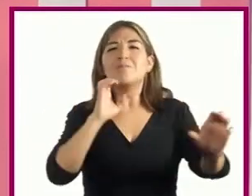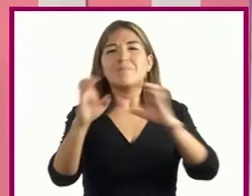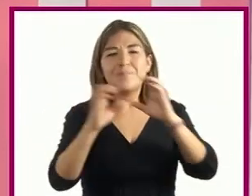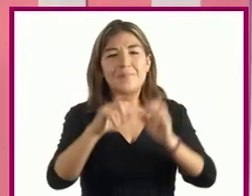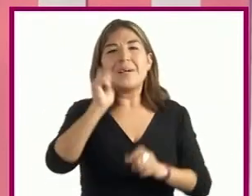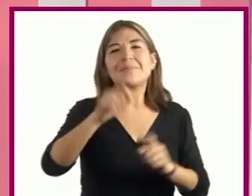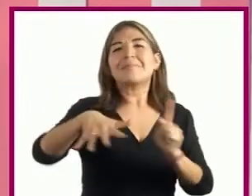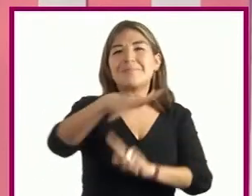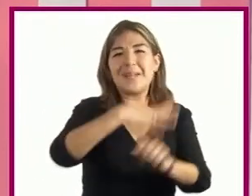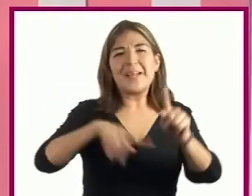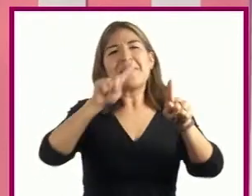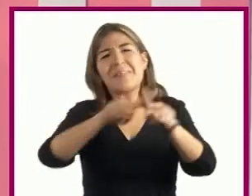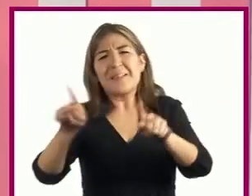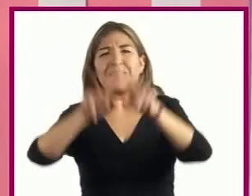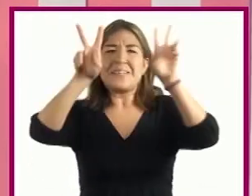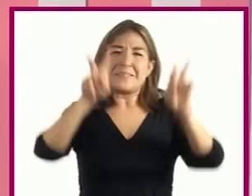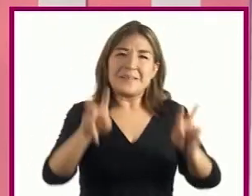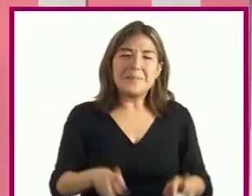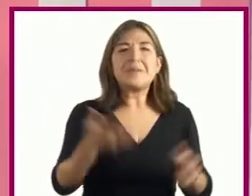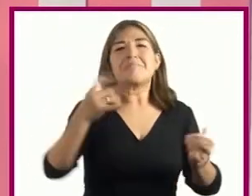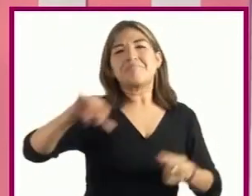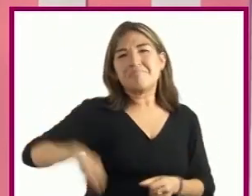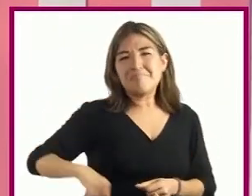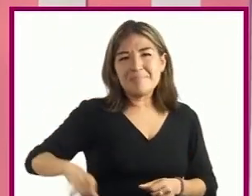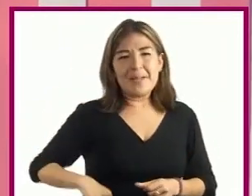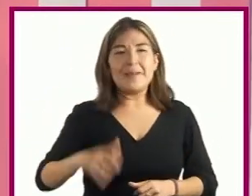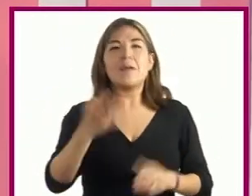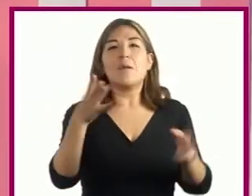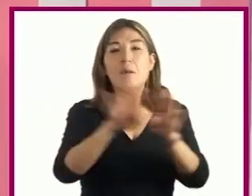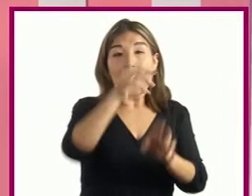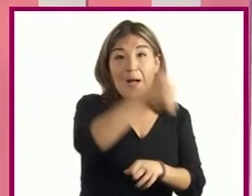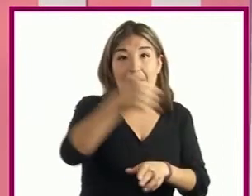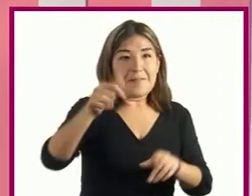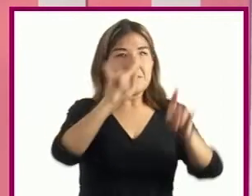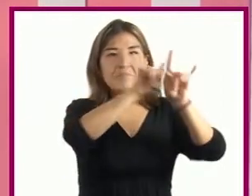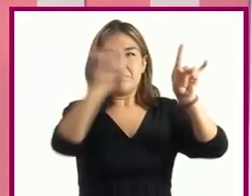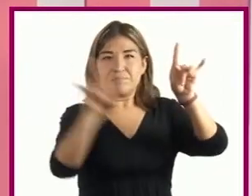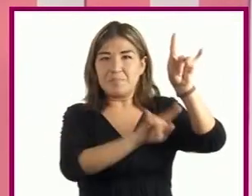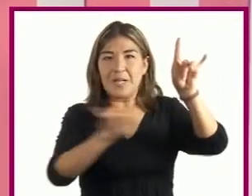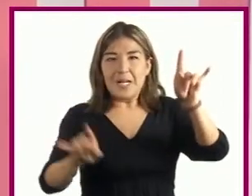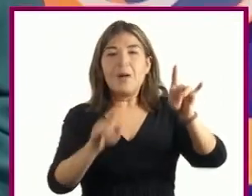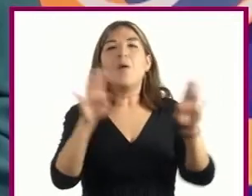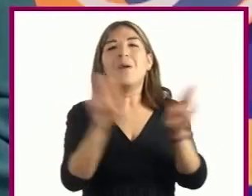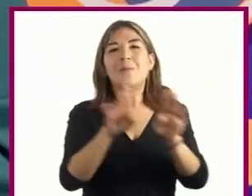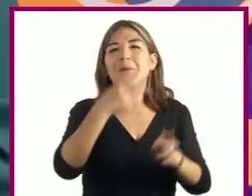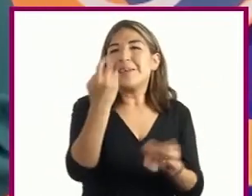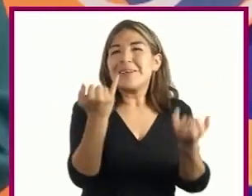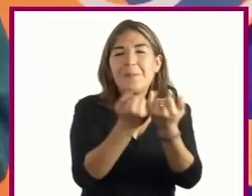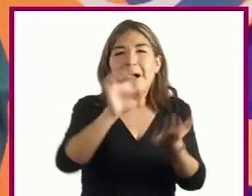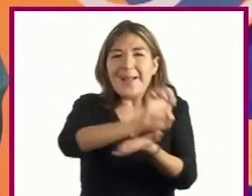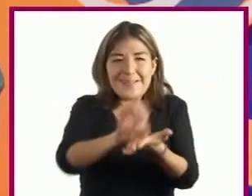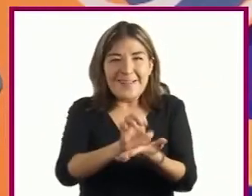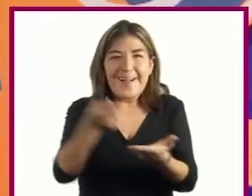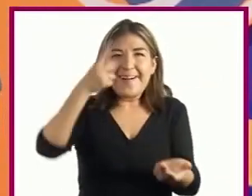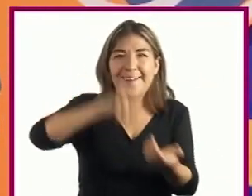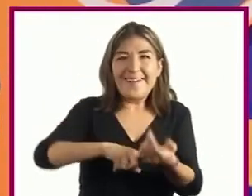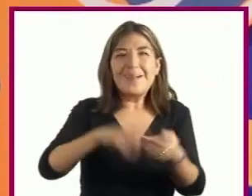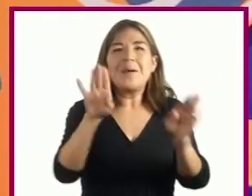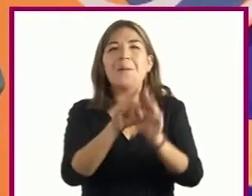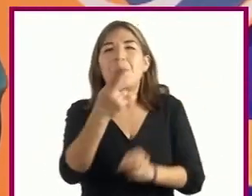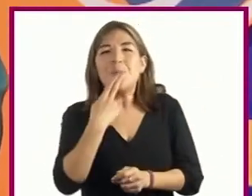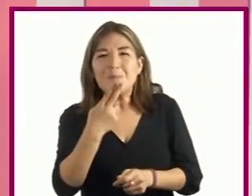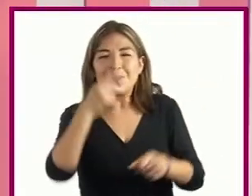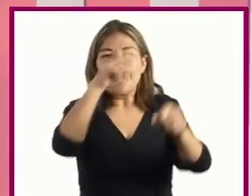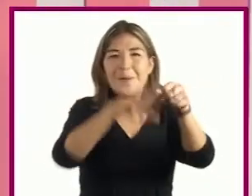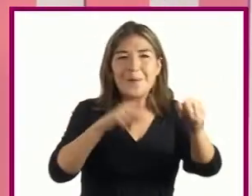aspectos con diferentes temáticas e intereses. Cada viñeta de una historieta es como un escenario. El uso de los colores